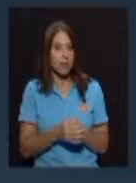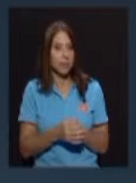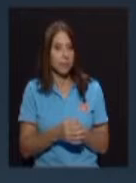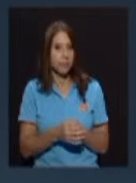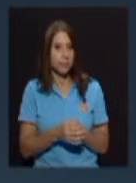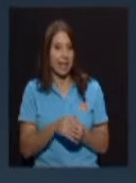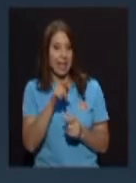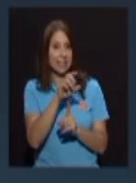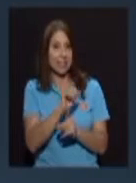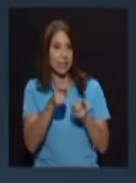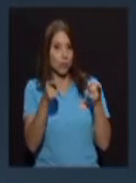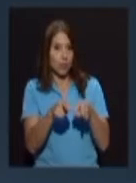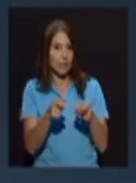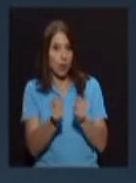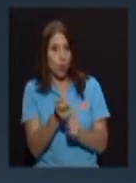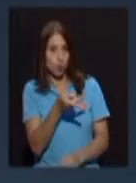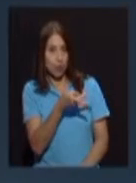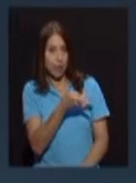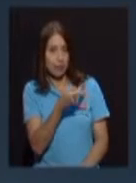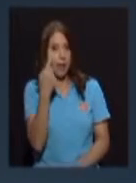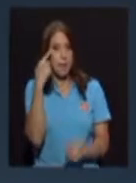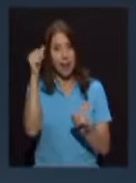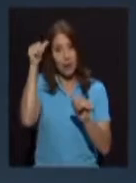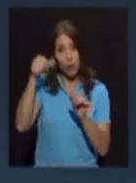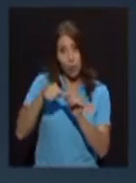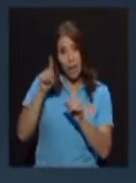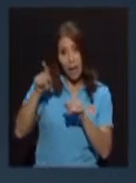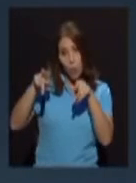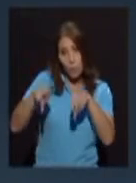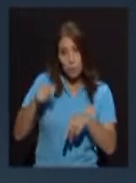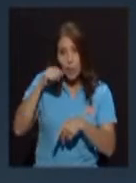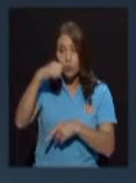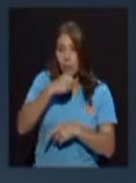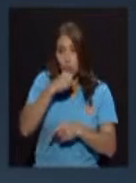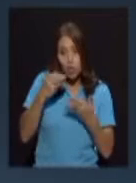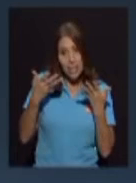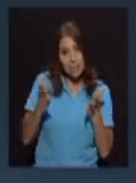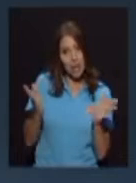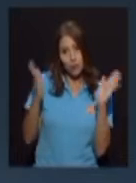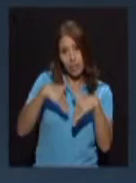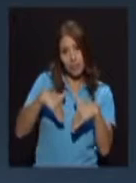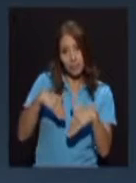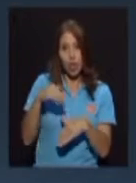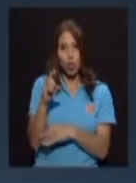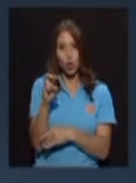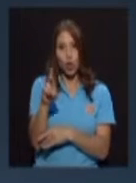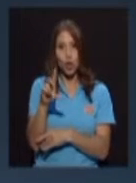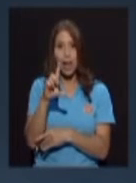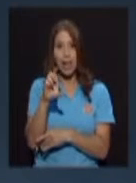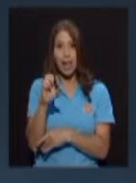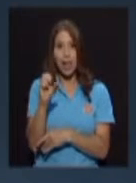esta circunstancia en compañía de ustedes para recordar un adulto mayor que ya no nos acompaña, el doctor Leonardo Mata,